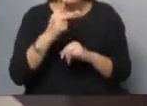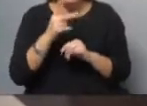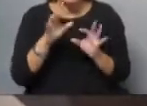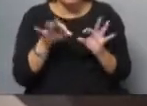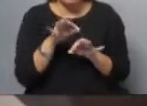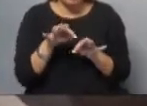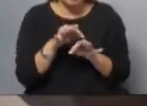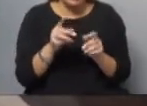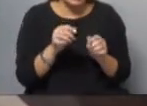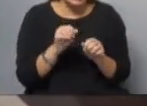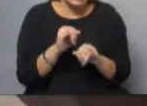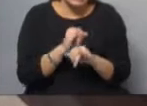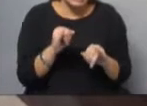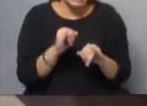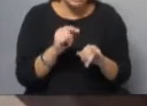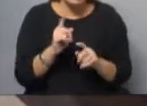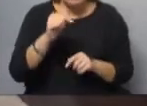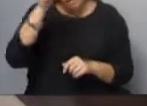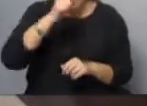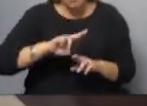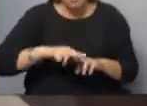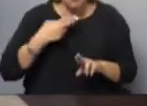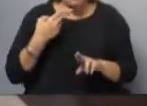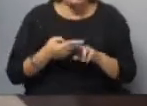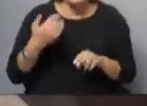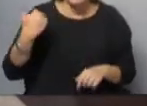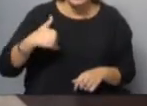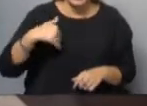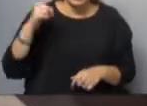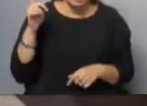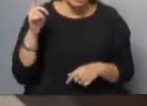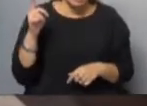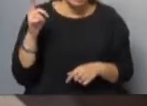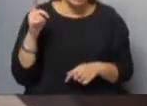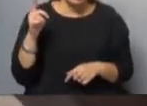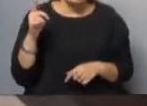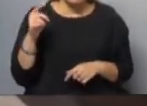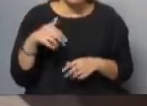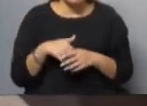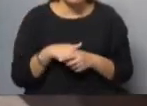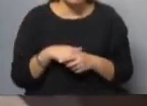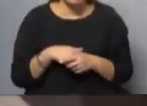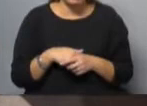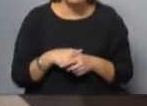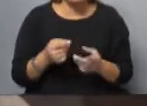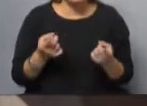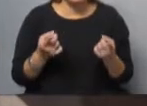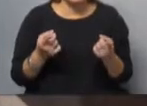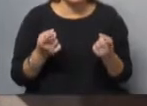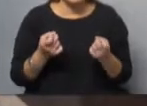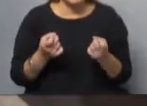sutura. Debe ser intervenido nuevamente en la Argentina. Y bueno,